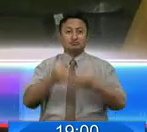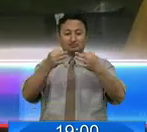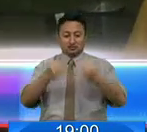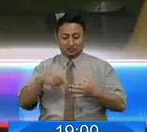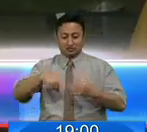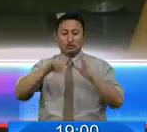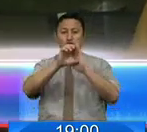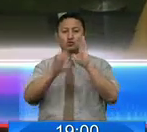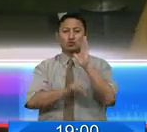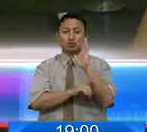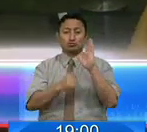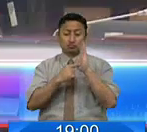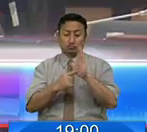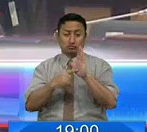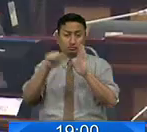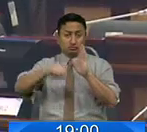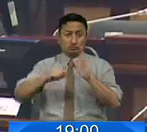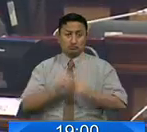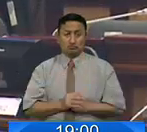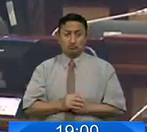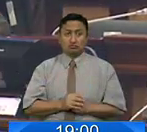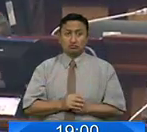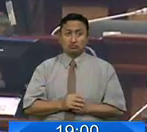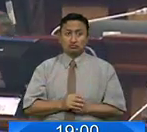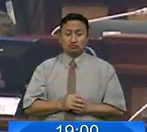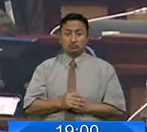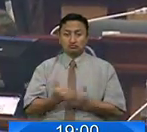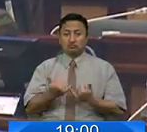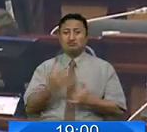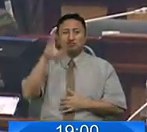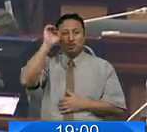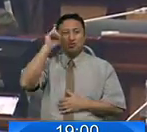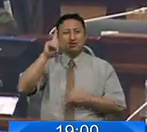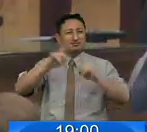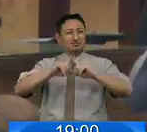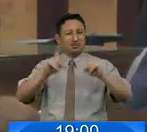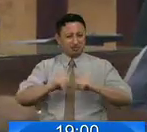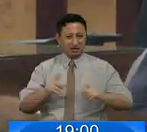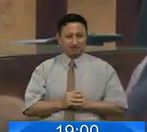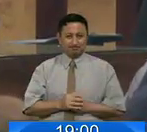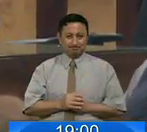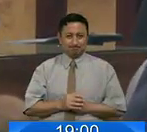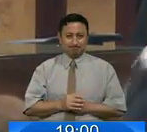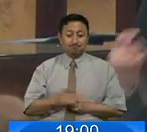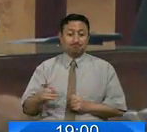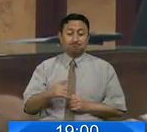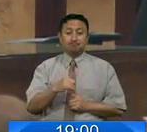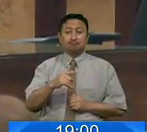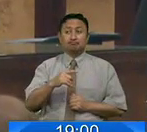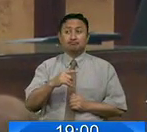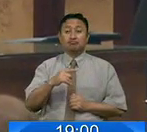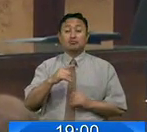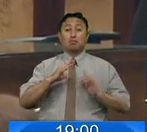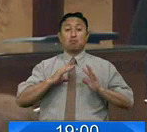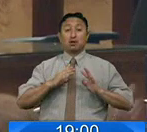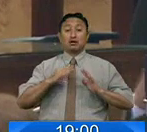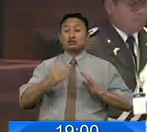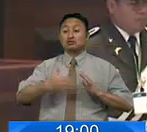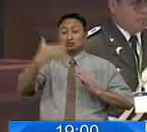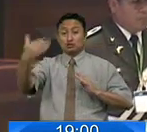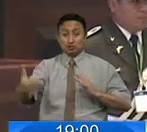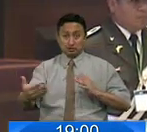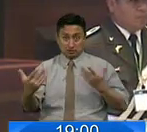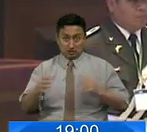nuestra constitución así lo establece en todo caso y a pesar de las opiniones contrapuestas no será sino hasta después del receso legislativo